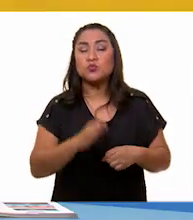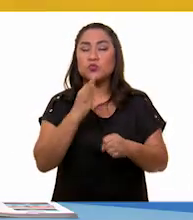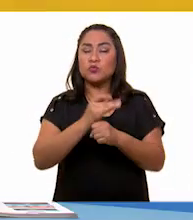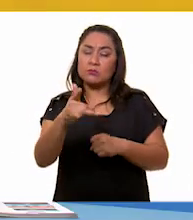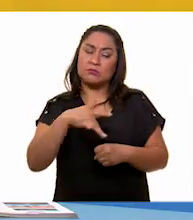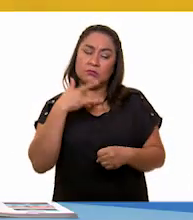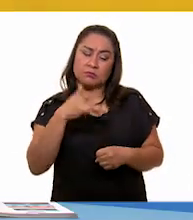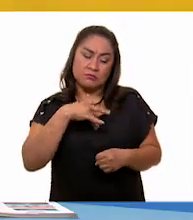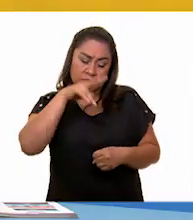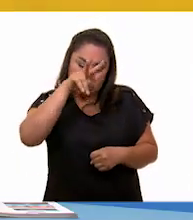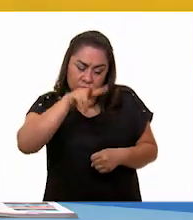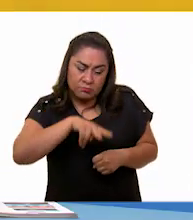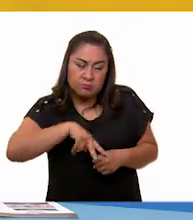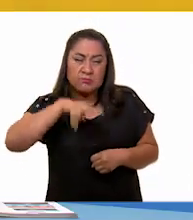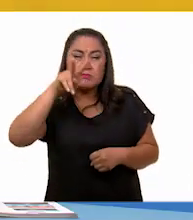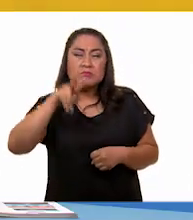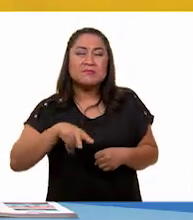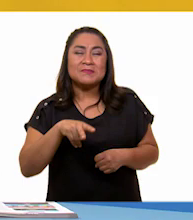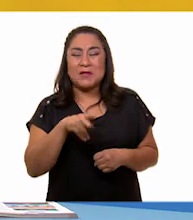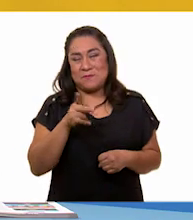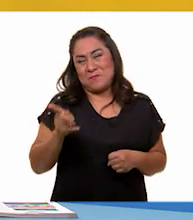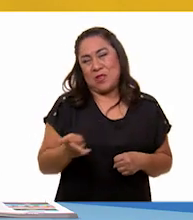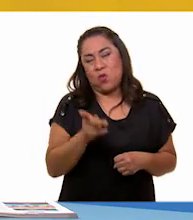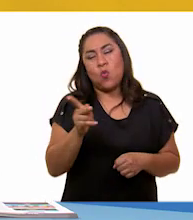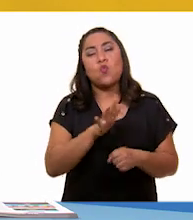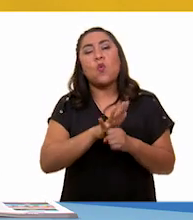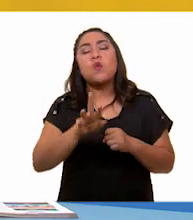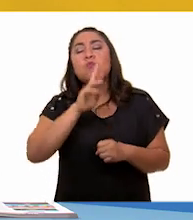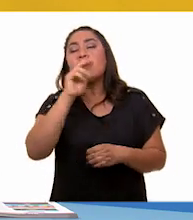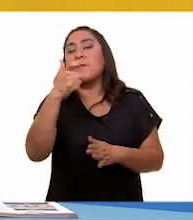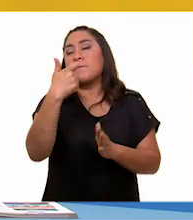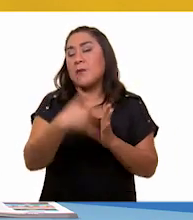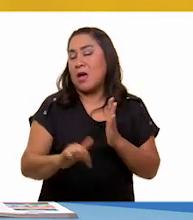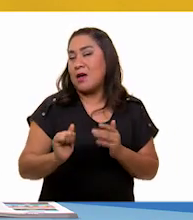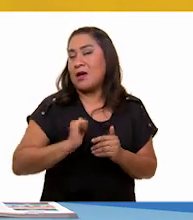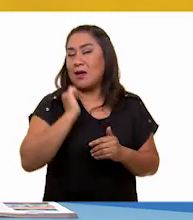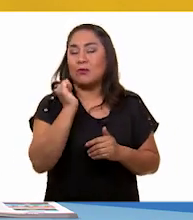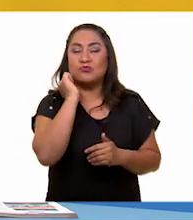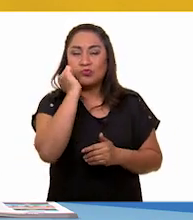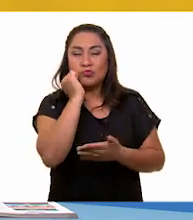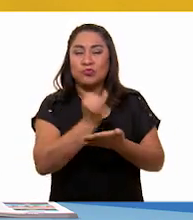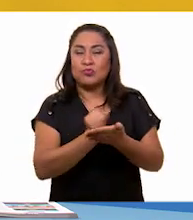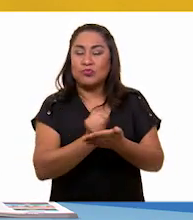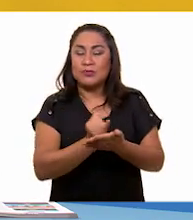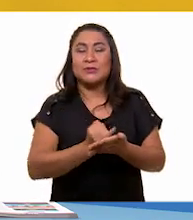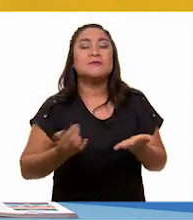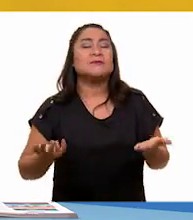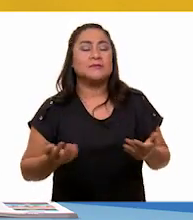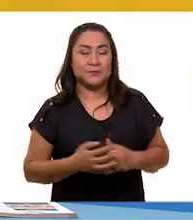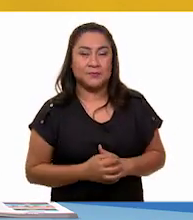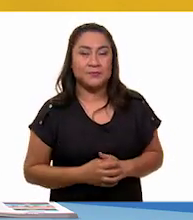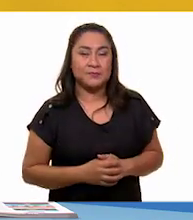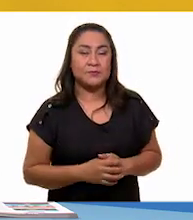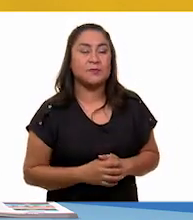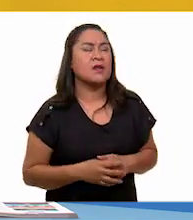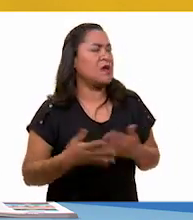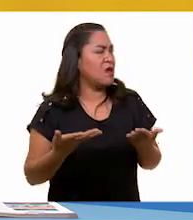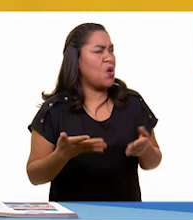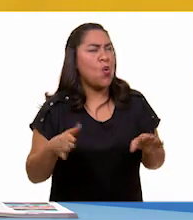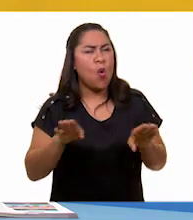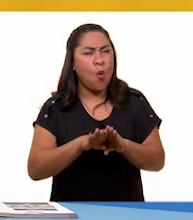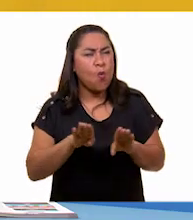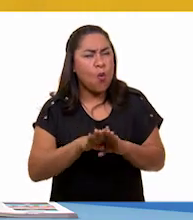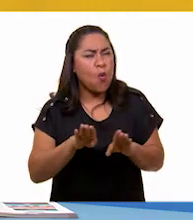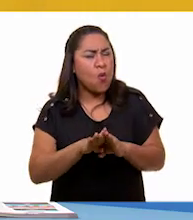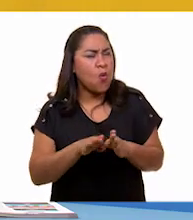buscar la respuesta a la pregunta ¿cuál es la oferta que más nos conviene? Entonces, ¿cómo podemos